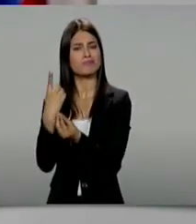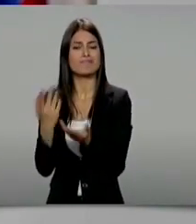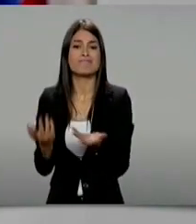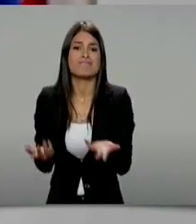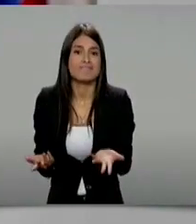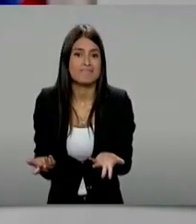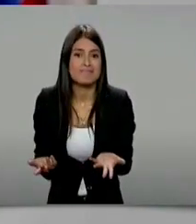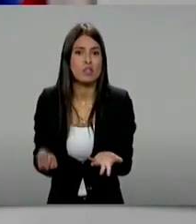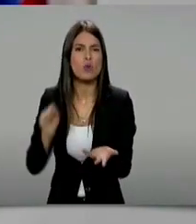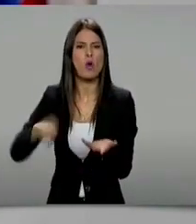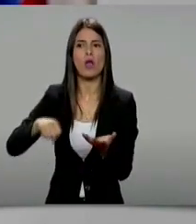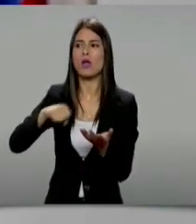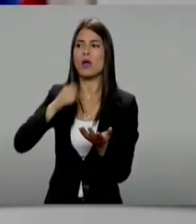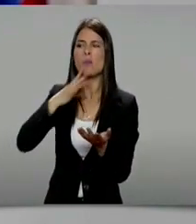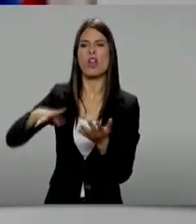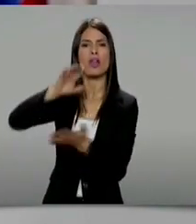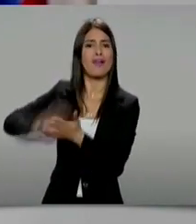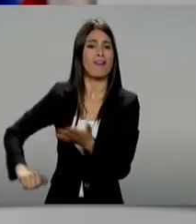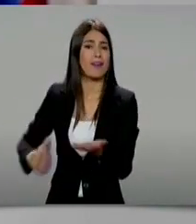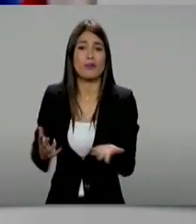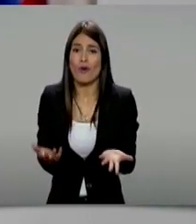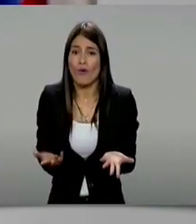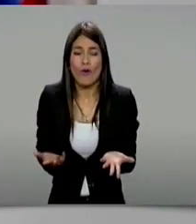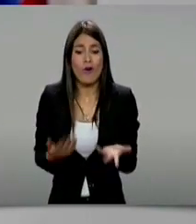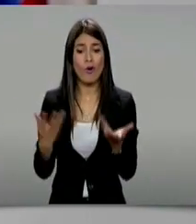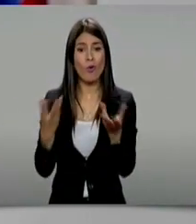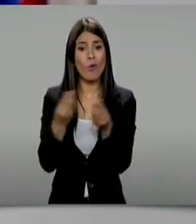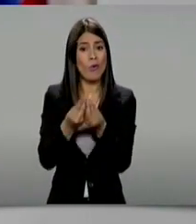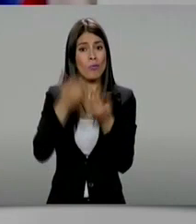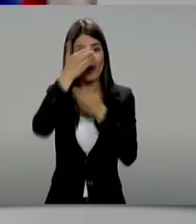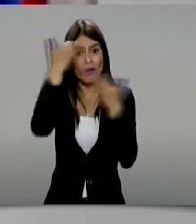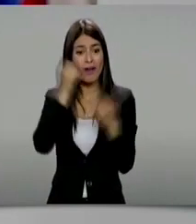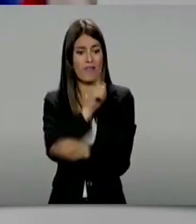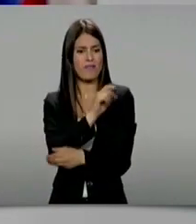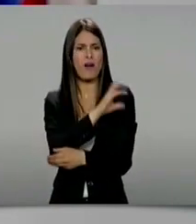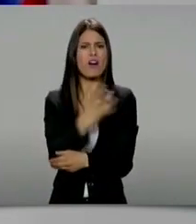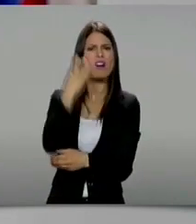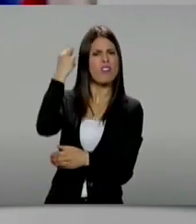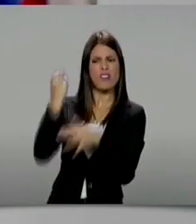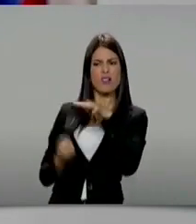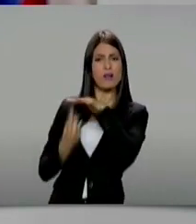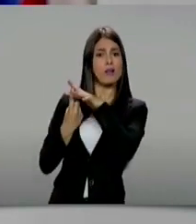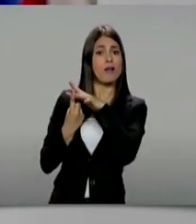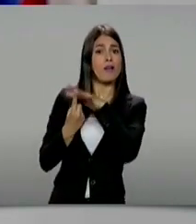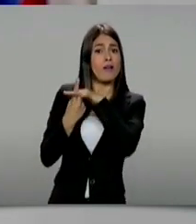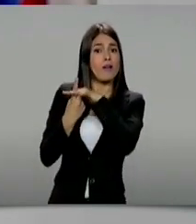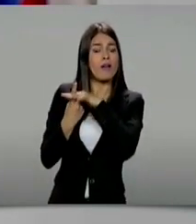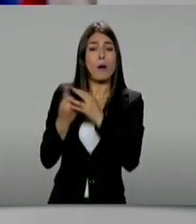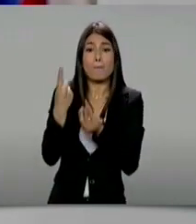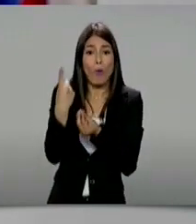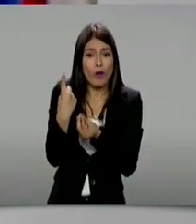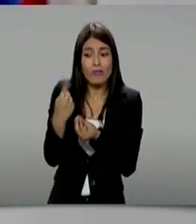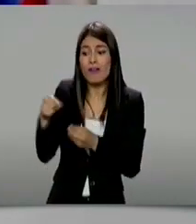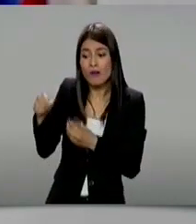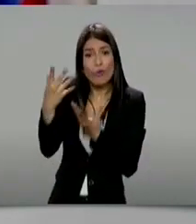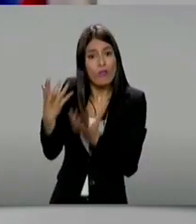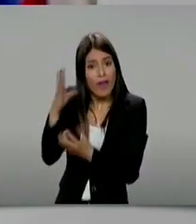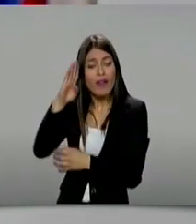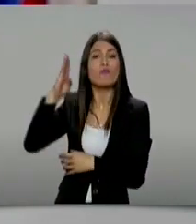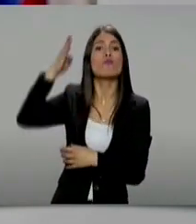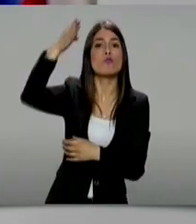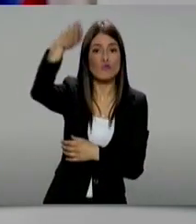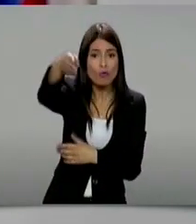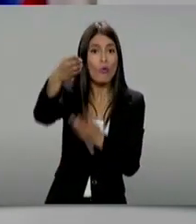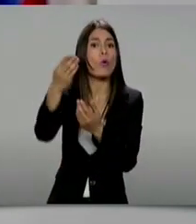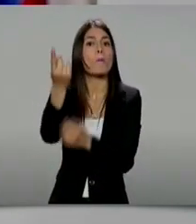ser las Far tienen un origen político y su intención hacia el futuro es poder hacer política